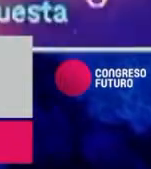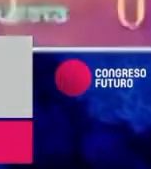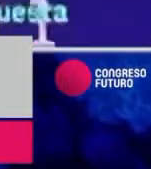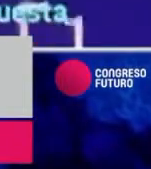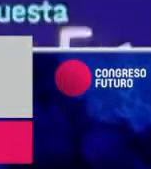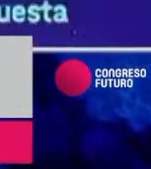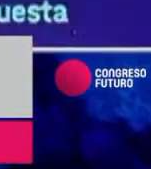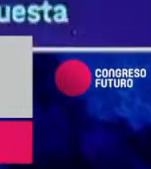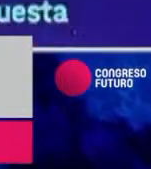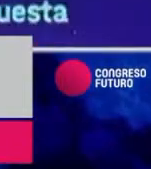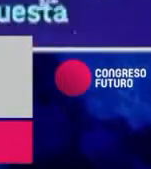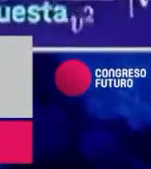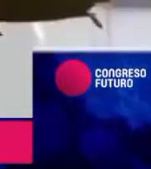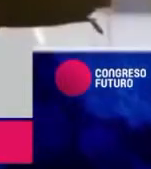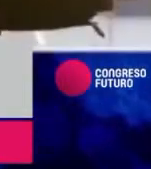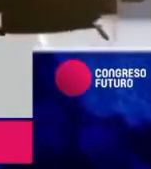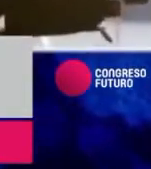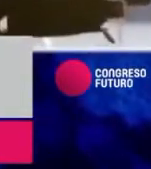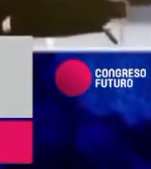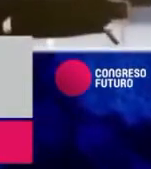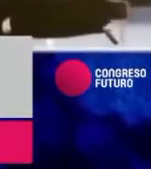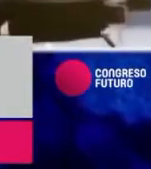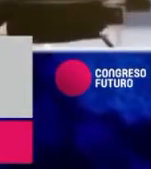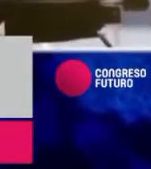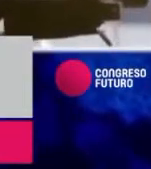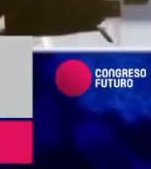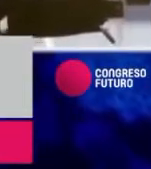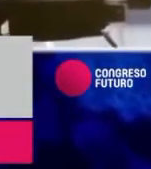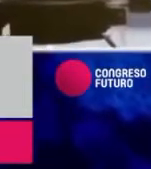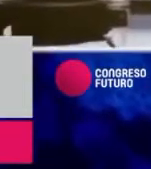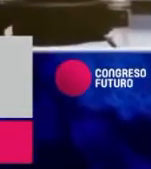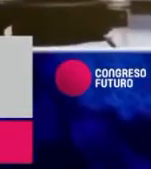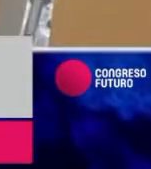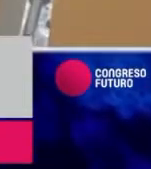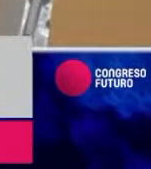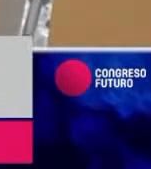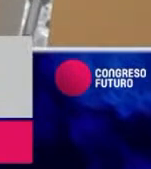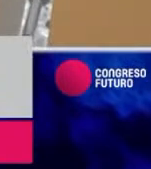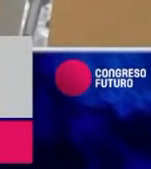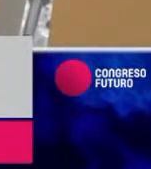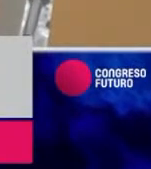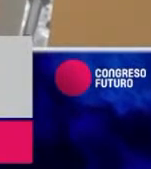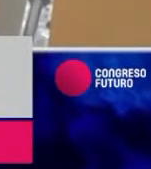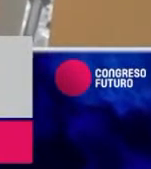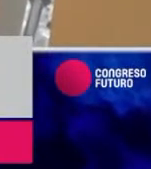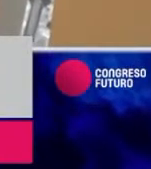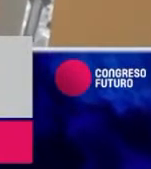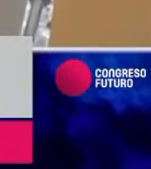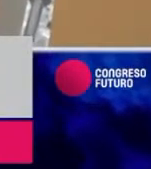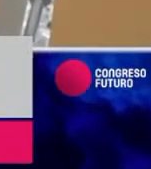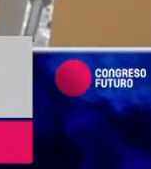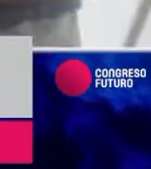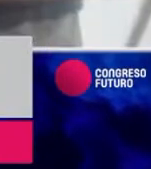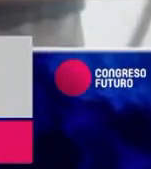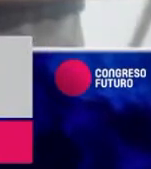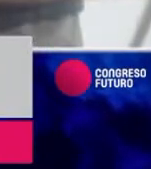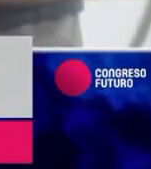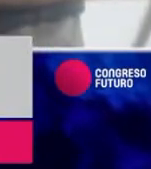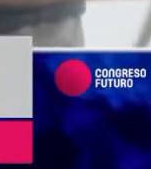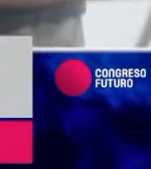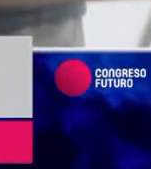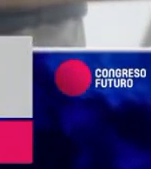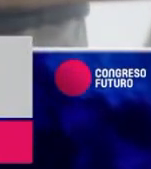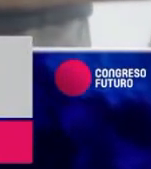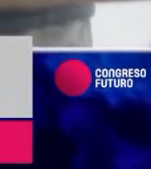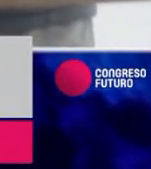este evento habla sobre esa brecha e invita a que ese salto ocurra tal vez más rápido, ¿no? Claro, tienes toda la